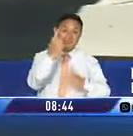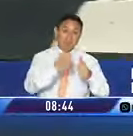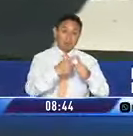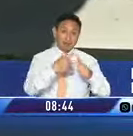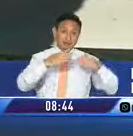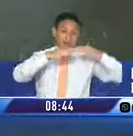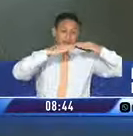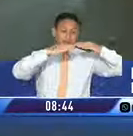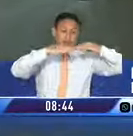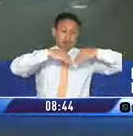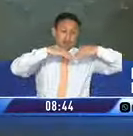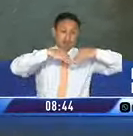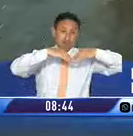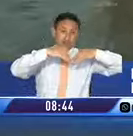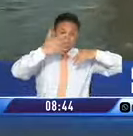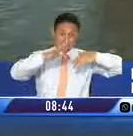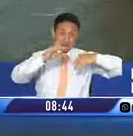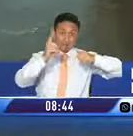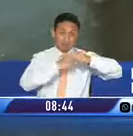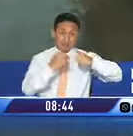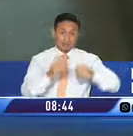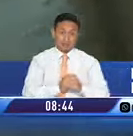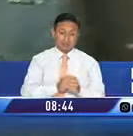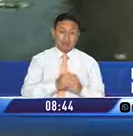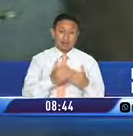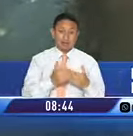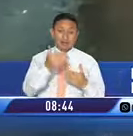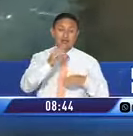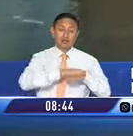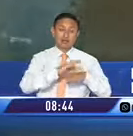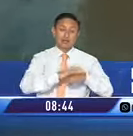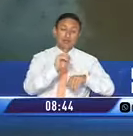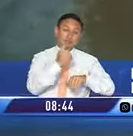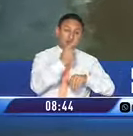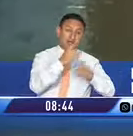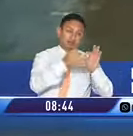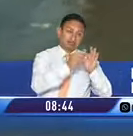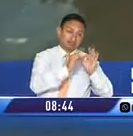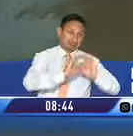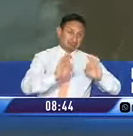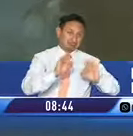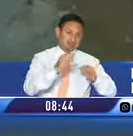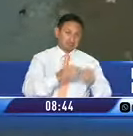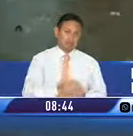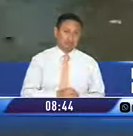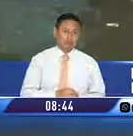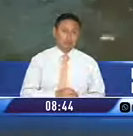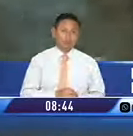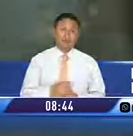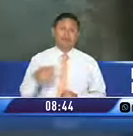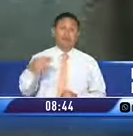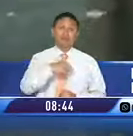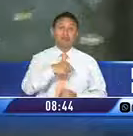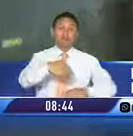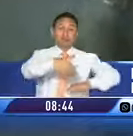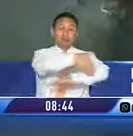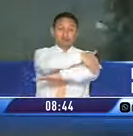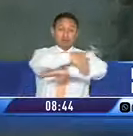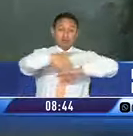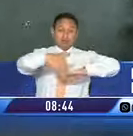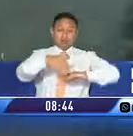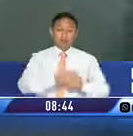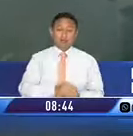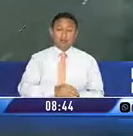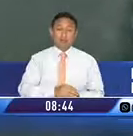hundimiento a unos pocos pasos, de igual forma por una fuga de agua que no fue atendida. Este daño está ubicado exactamente sobre